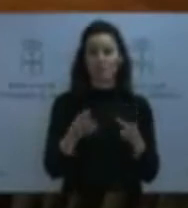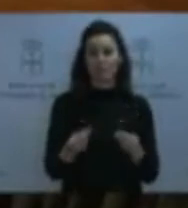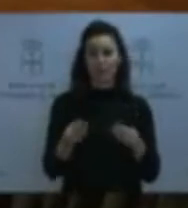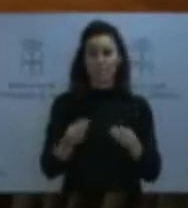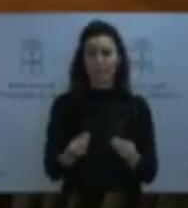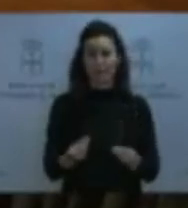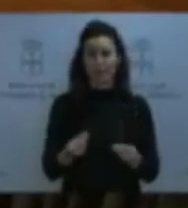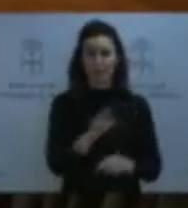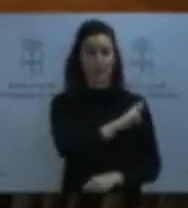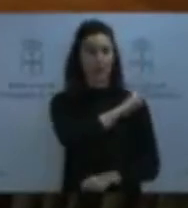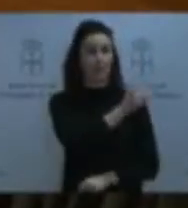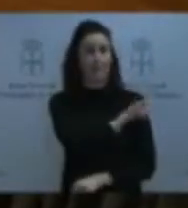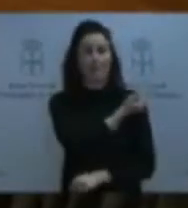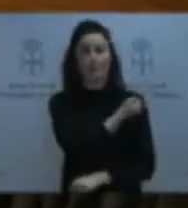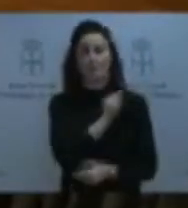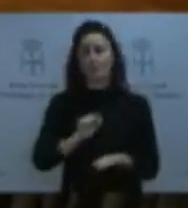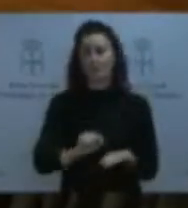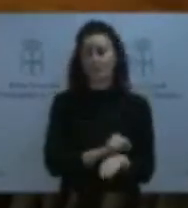entender que dudemos